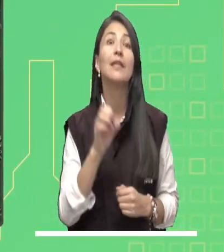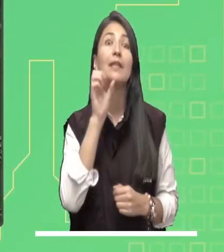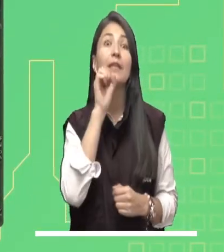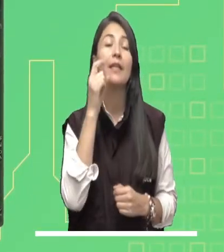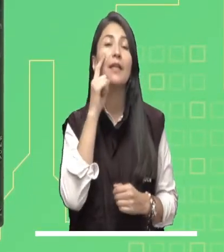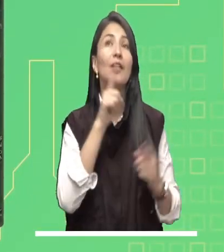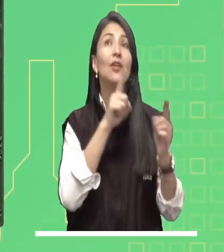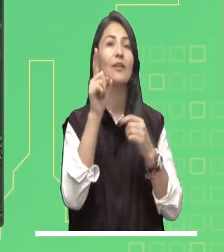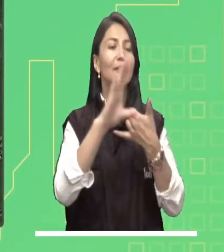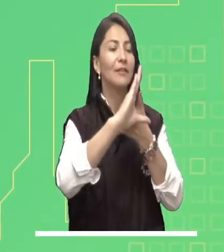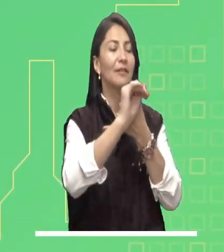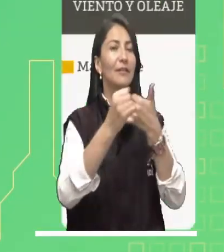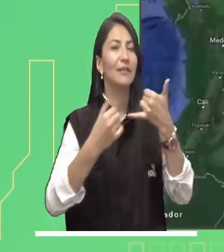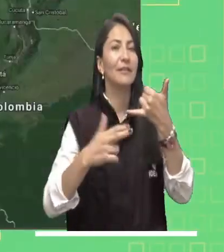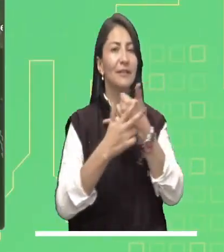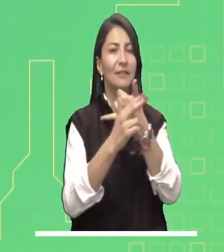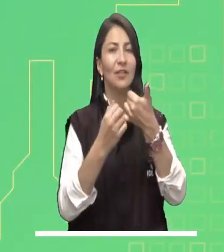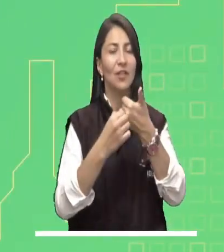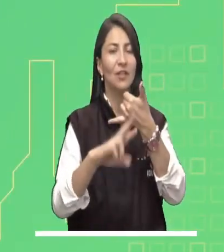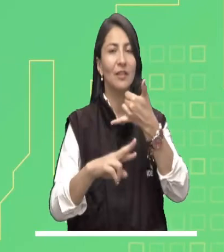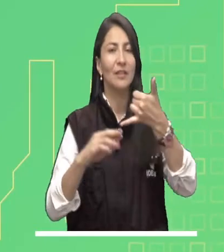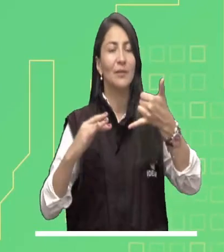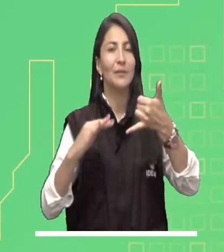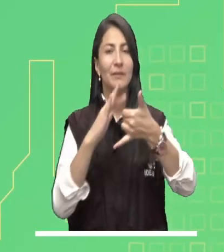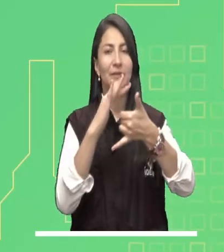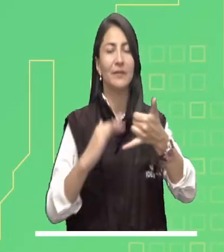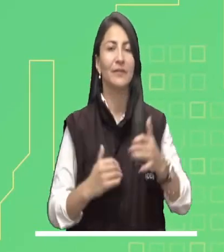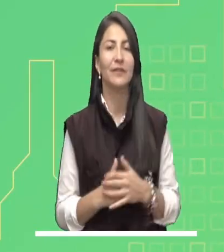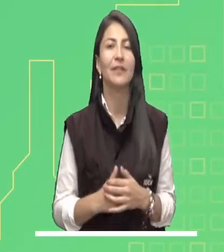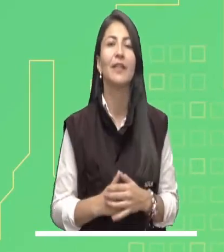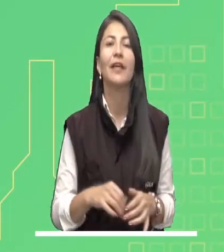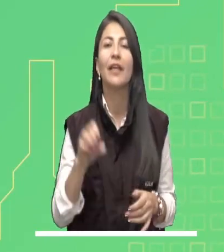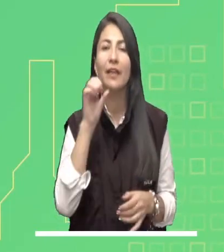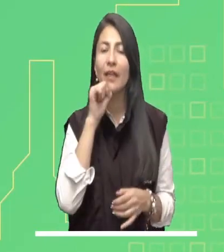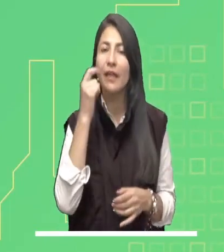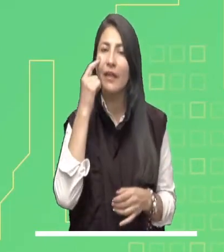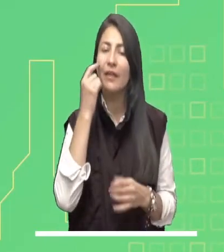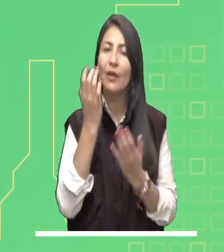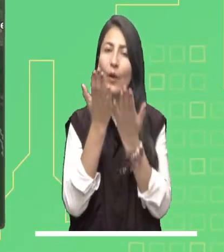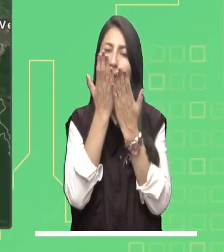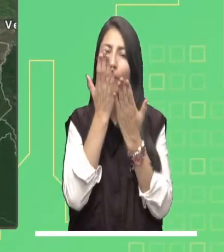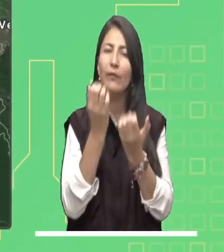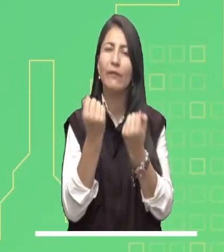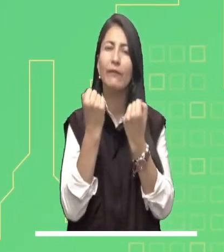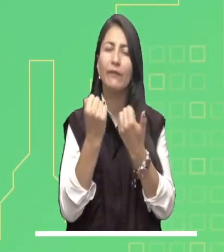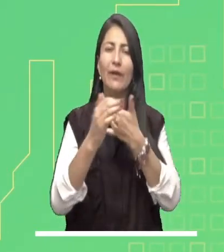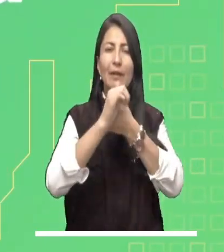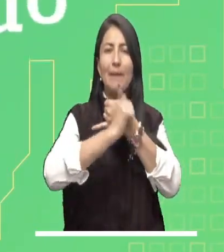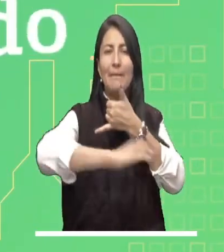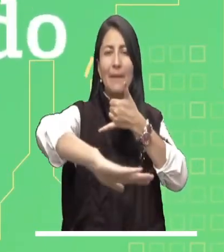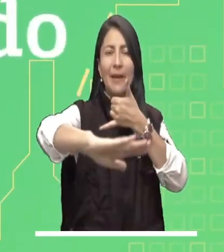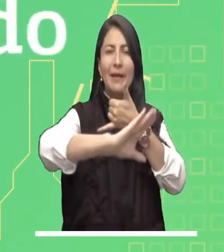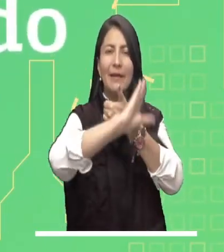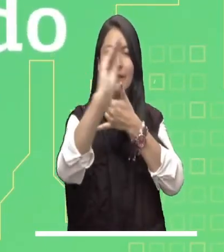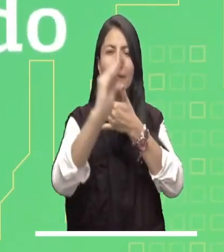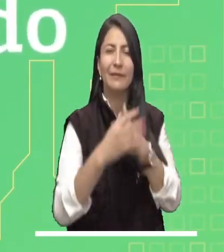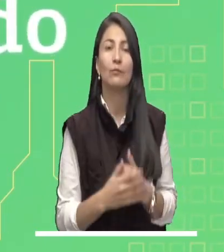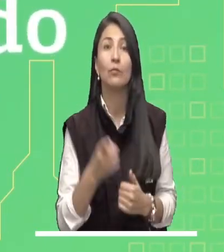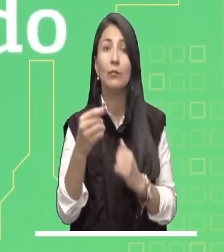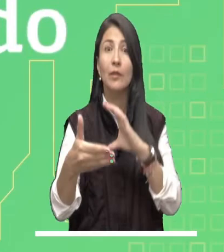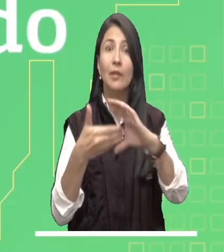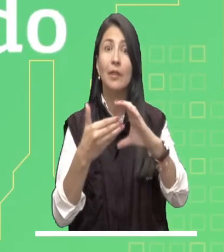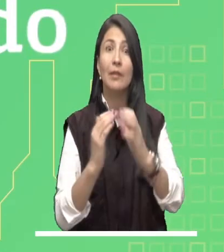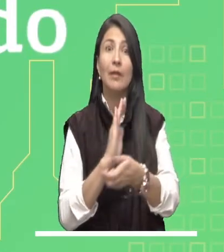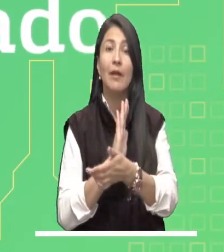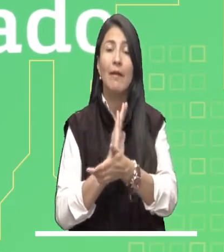regiones caribe andina orinoquía y pacifica alerta naranja por viento y oleaje en el mar caribe manténgase bien informado y en